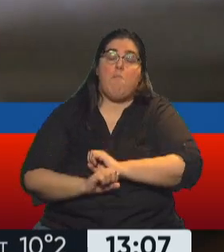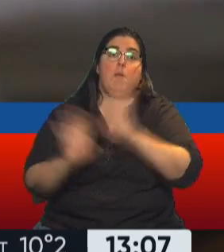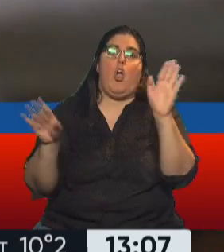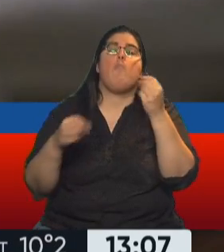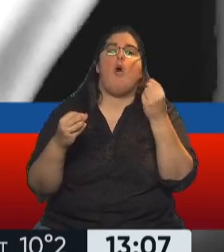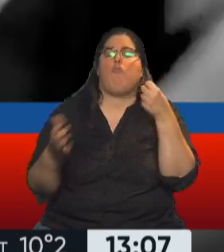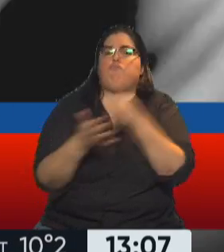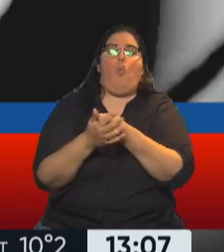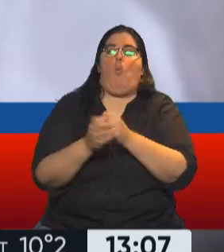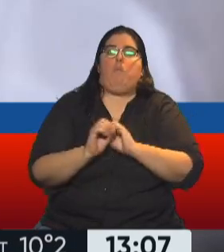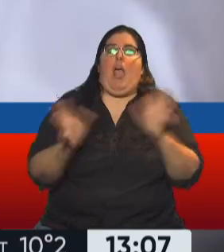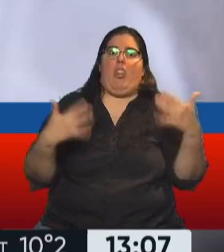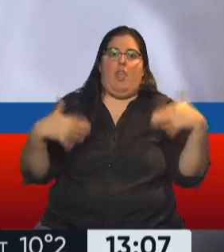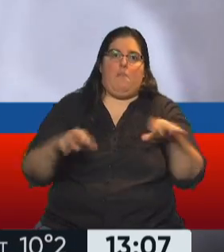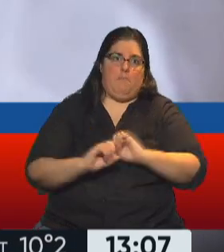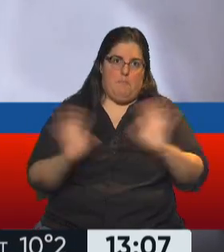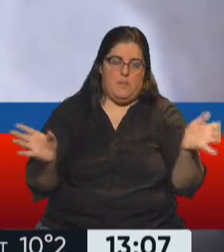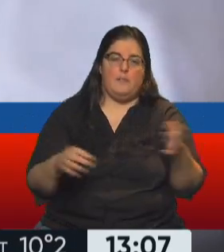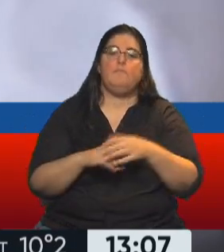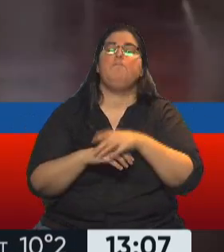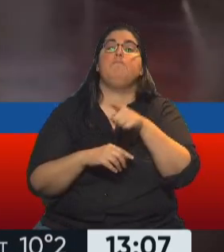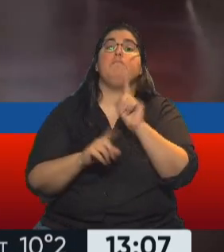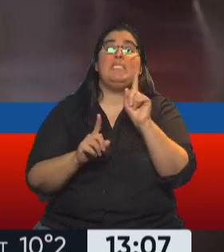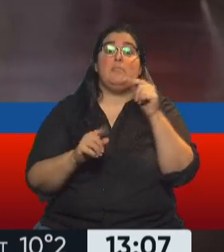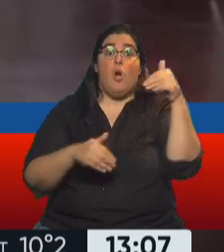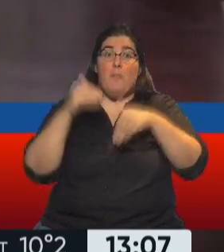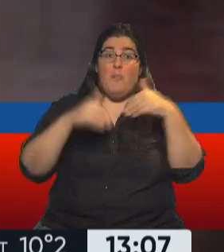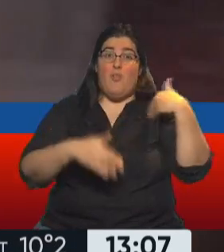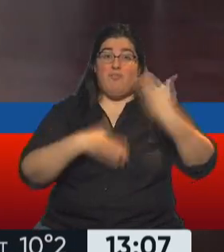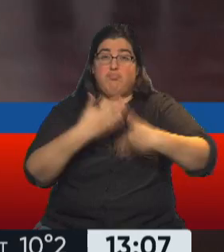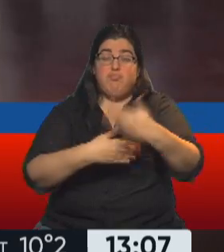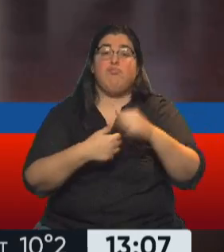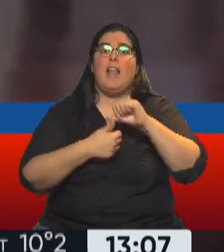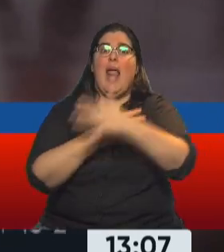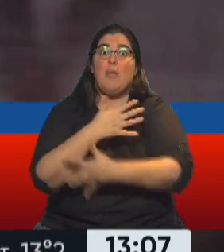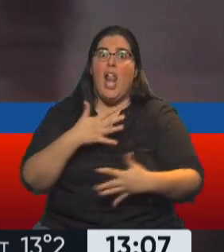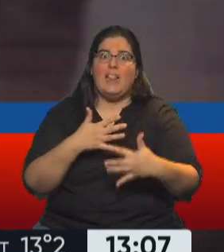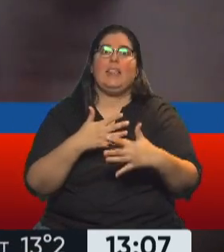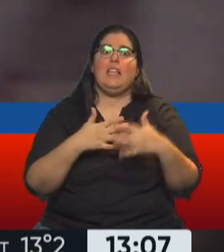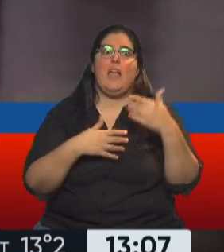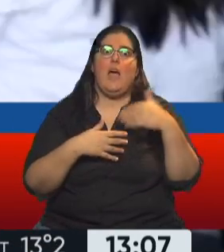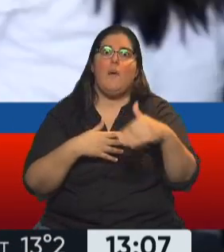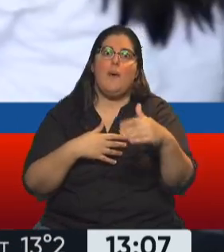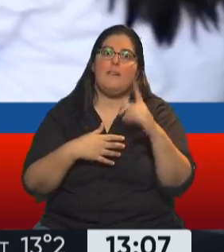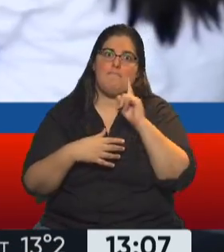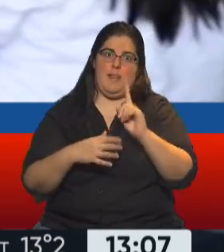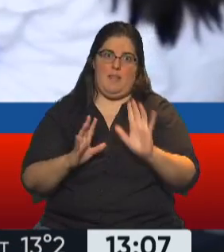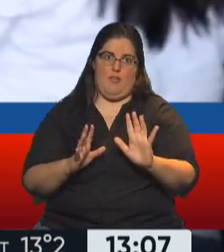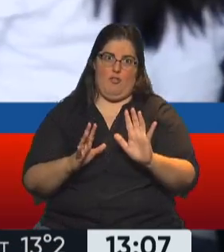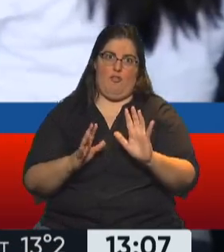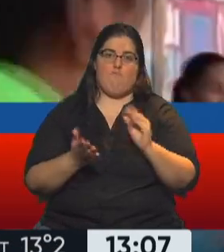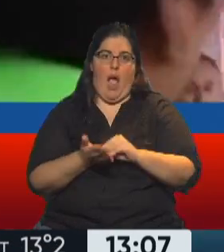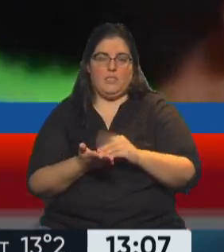de la pandemia. Otro proceso electoral en América Latina está en riesgo. La